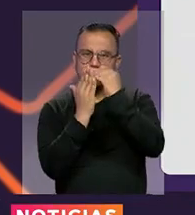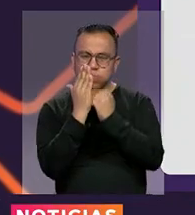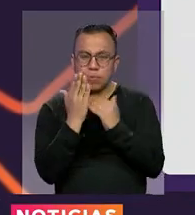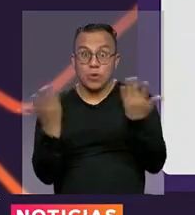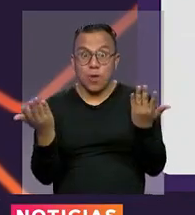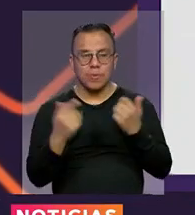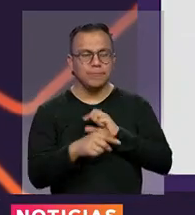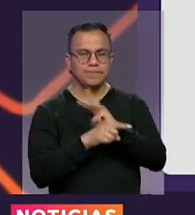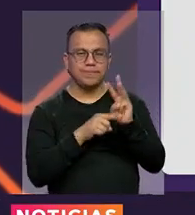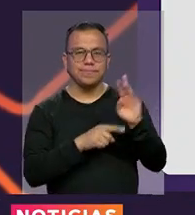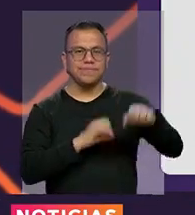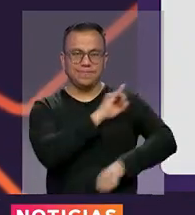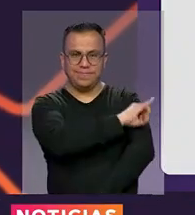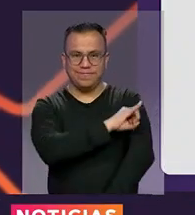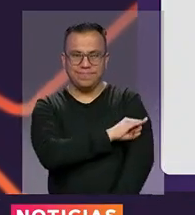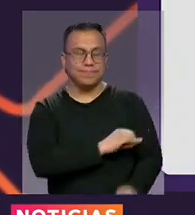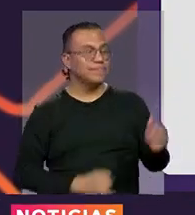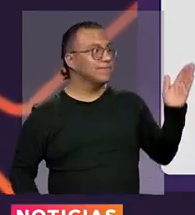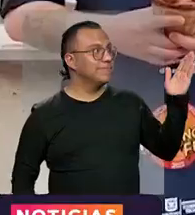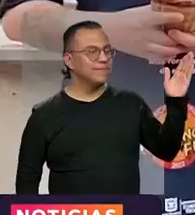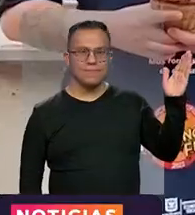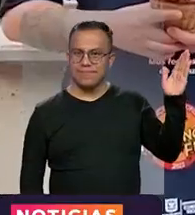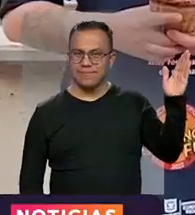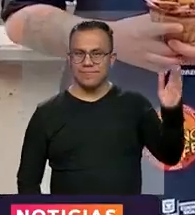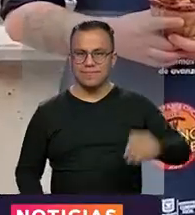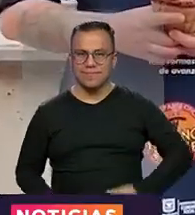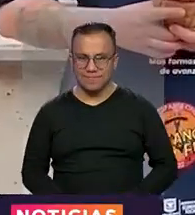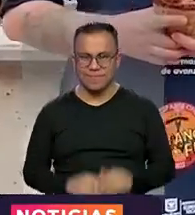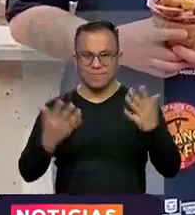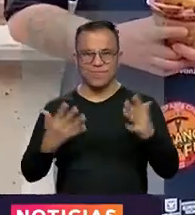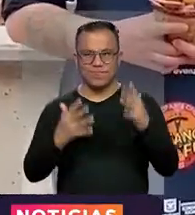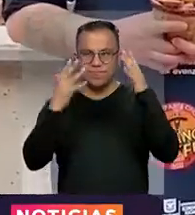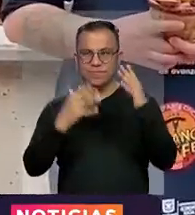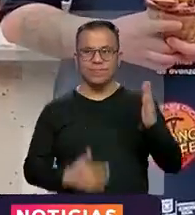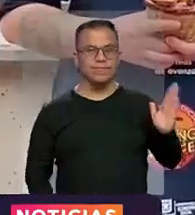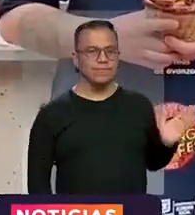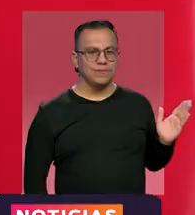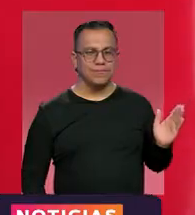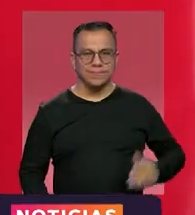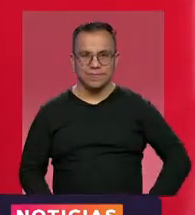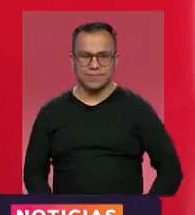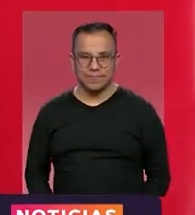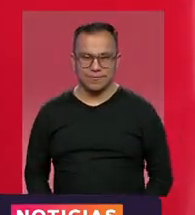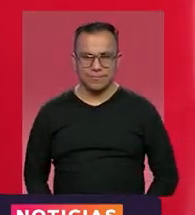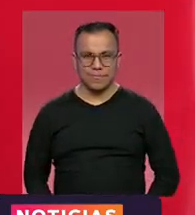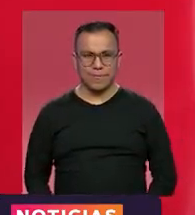www.ipes.gob.co. Fritanga Fest 2022.